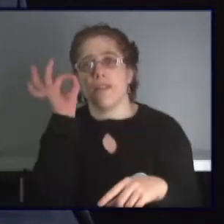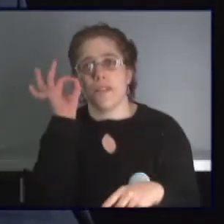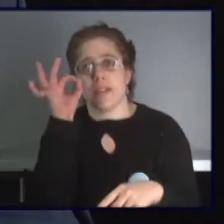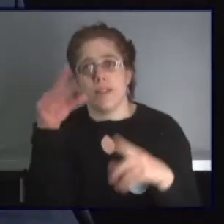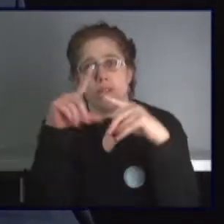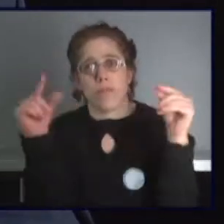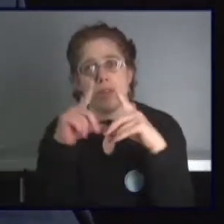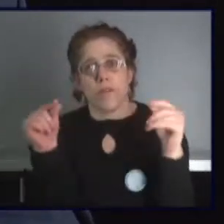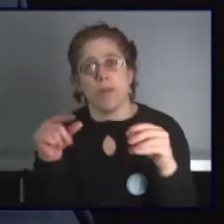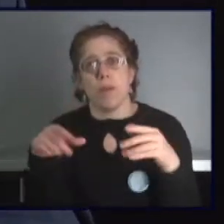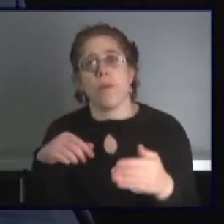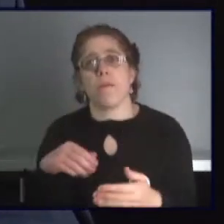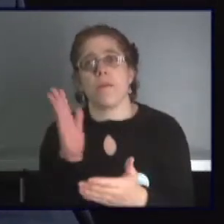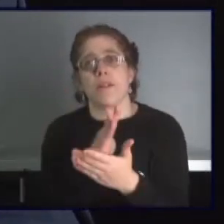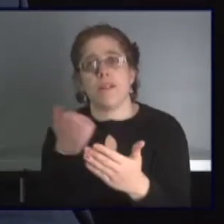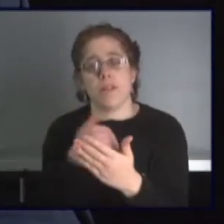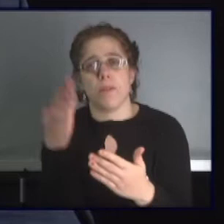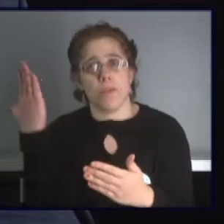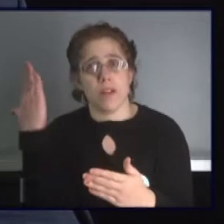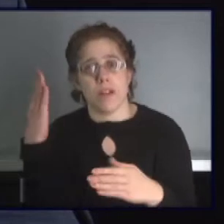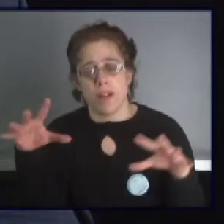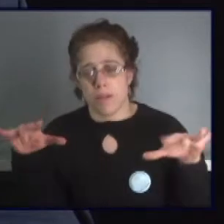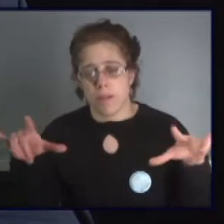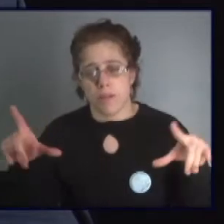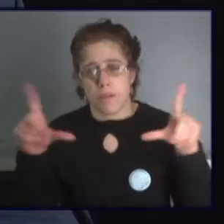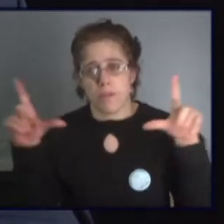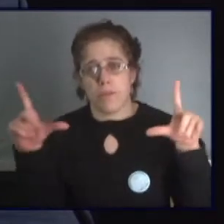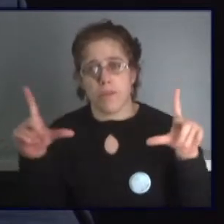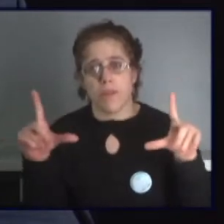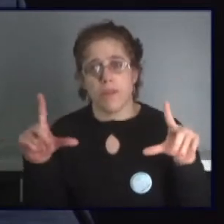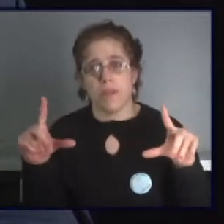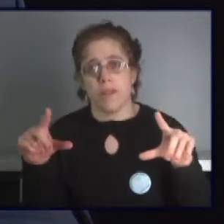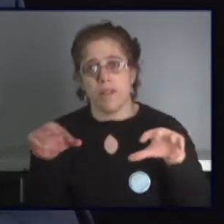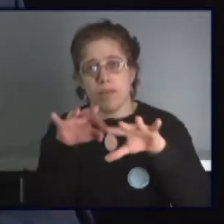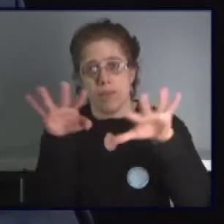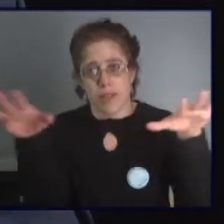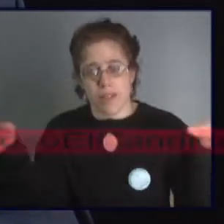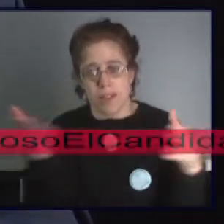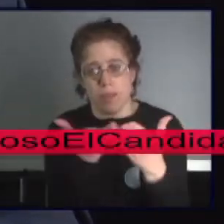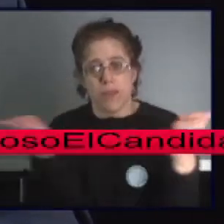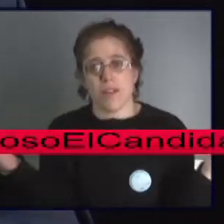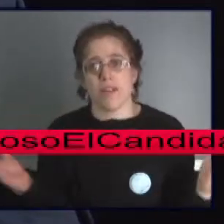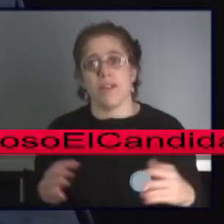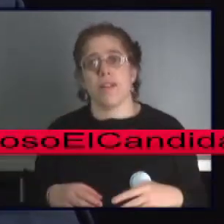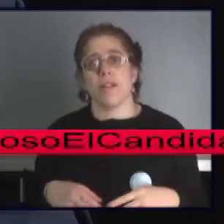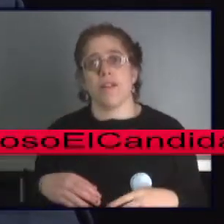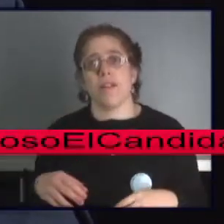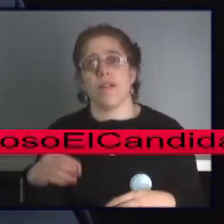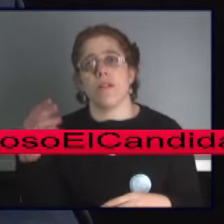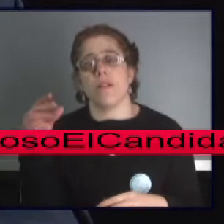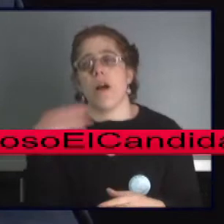puede participar del programa con el hashtag que va a aparecer en pantalla porque hoy estaremos hablando con el precandidato